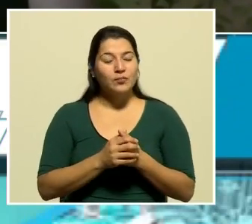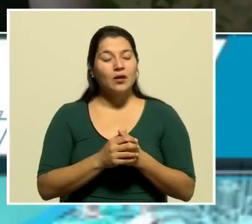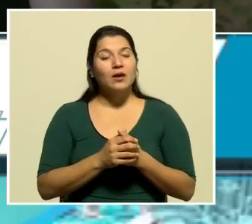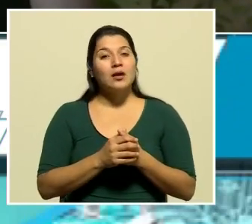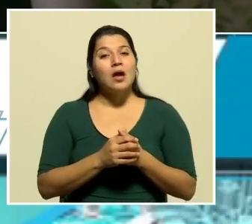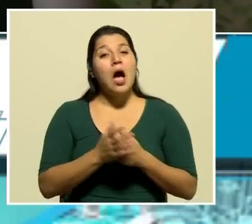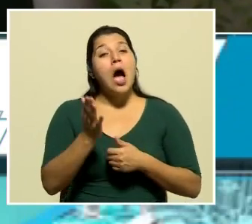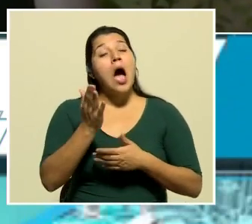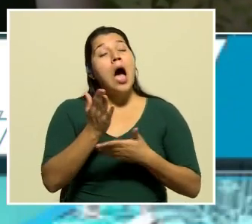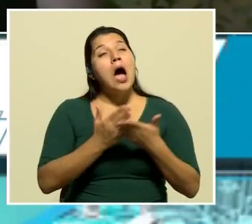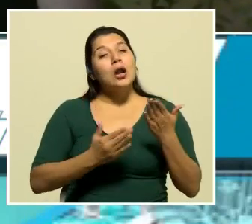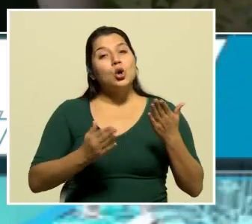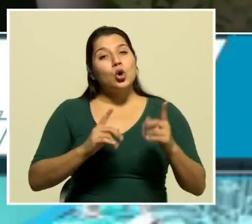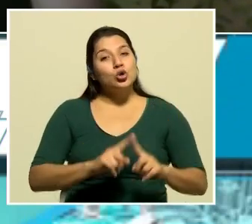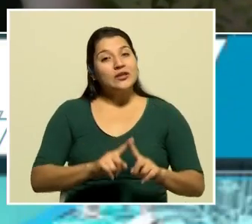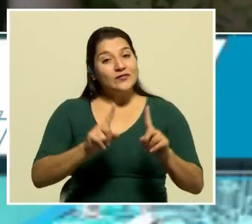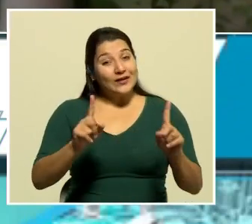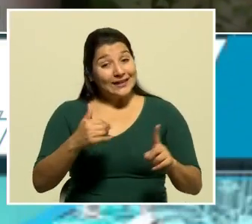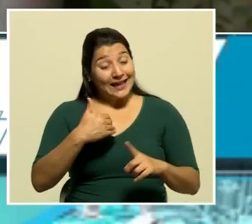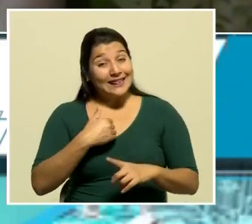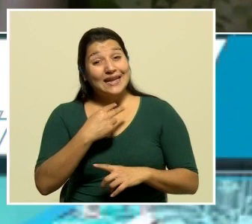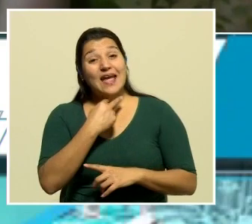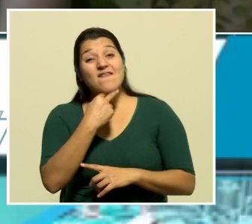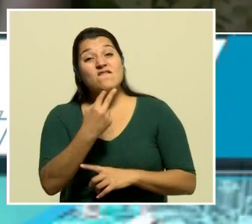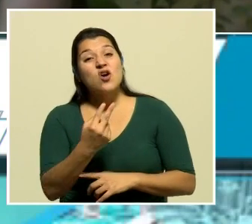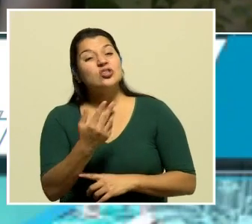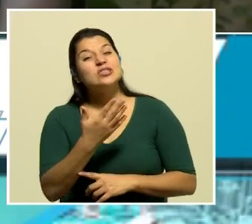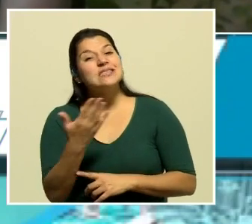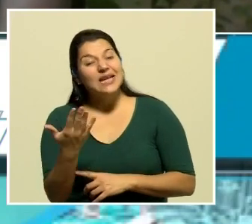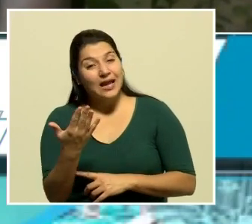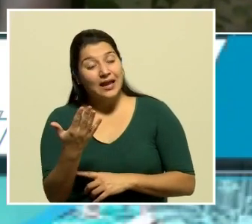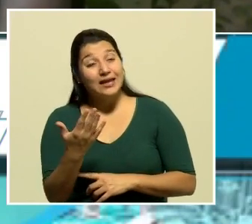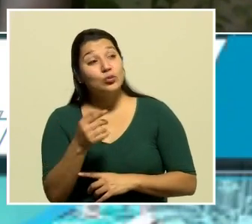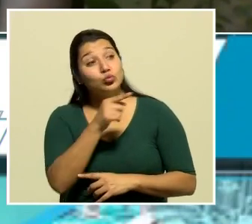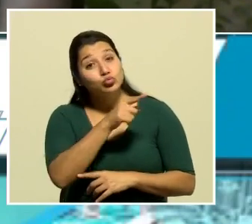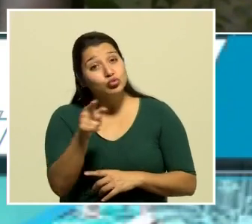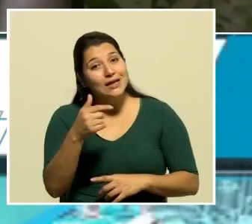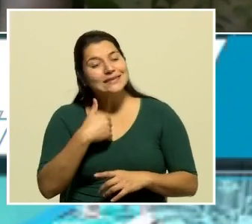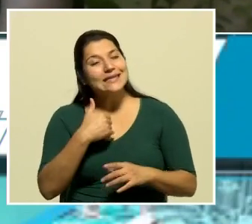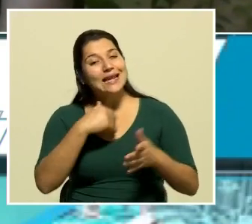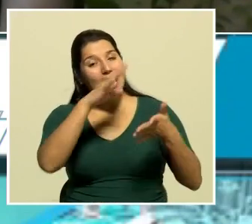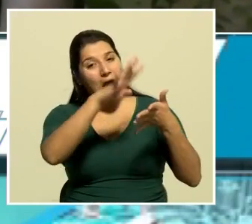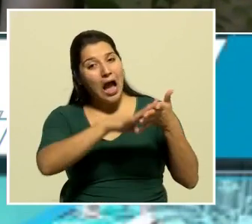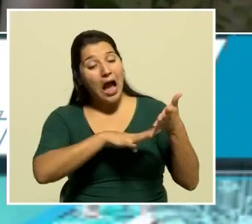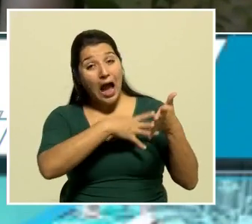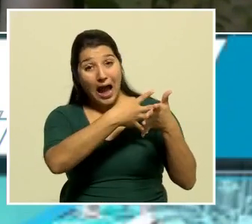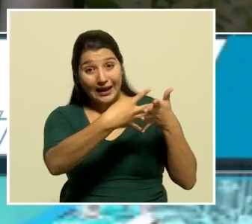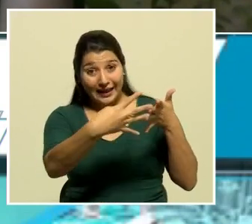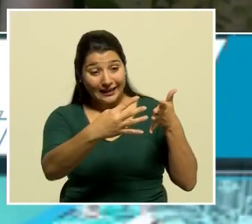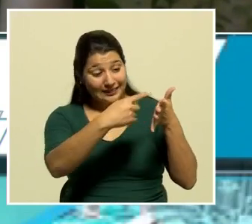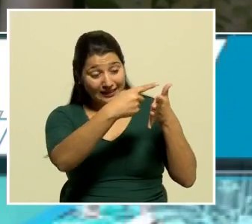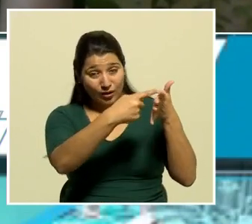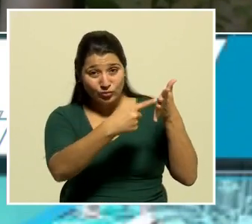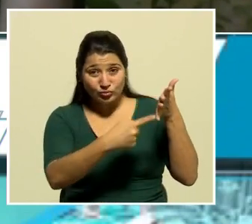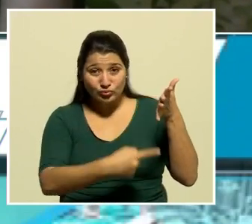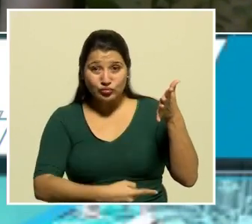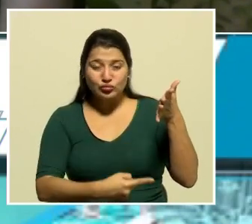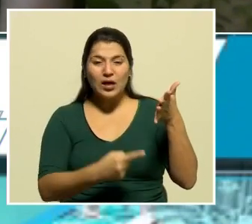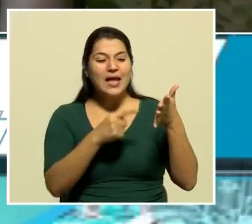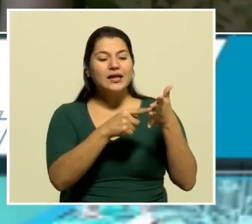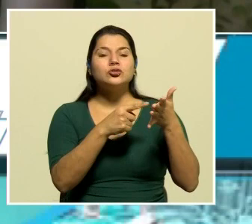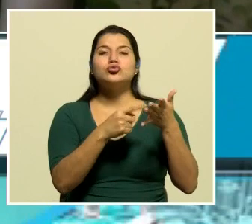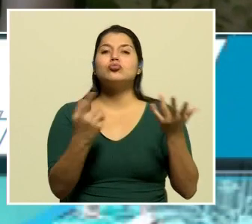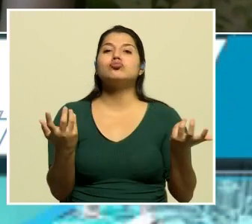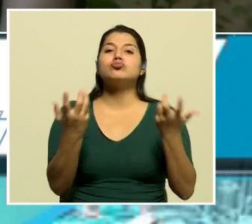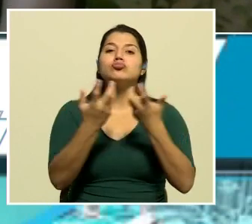Un elemento diferenciador de La Voz es que también tiene toda una agenda paralela en donde se vincula con la